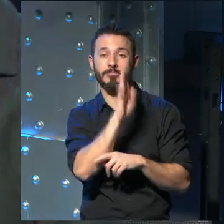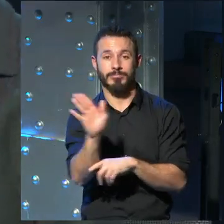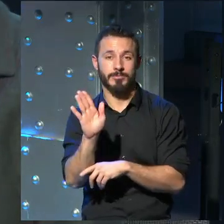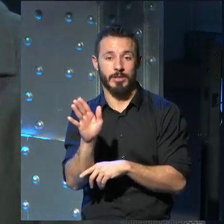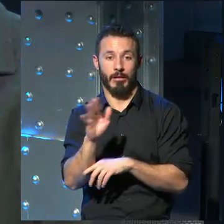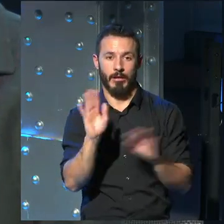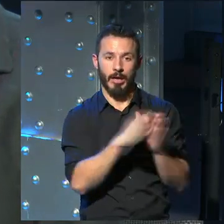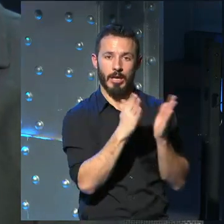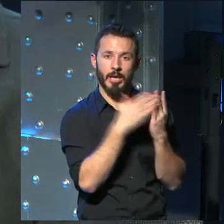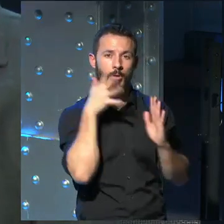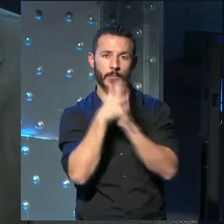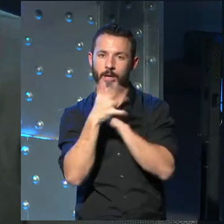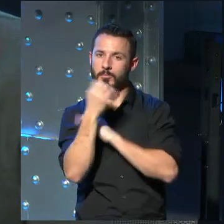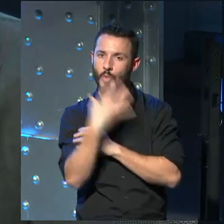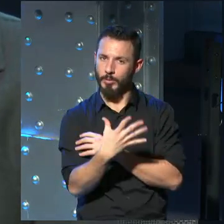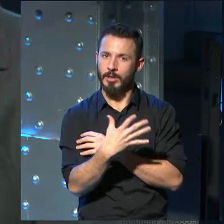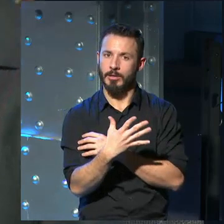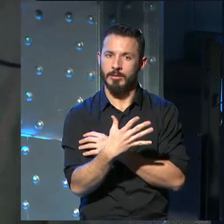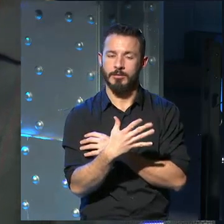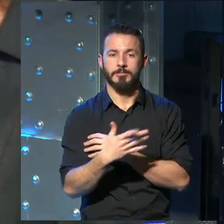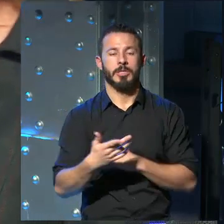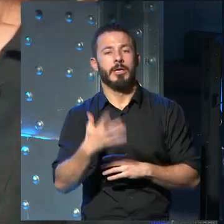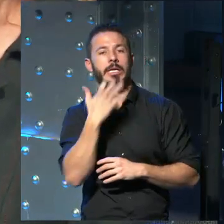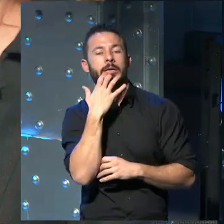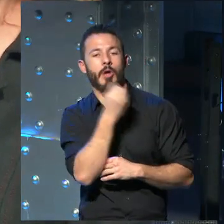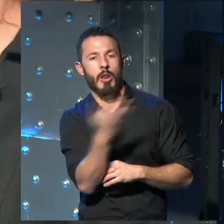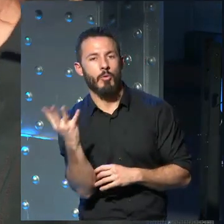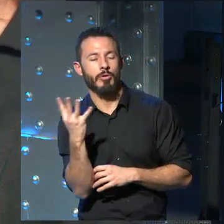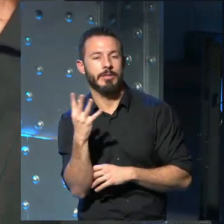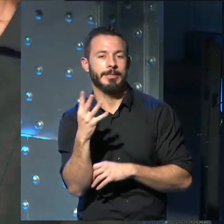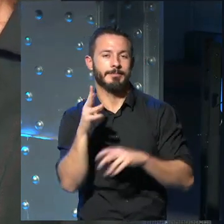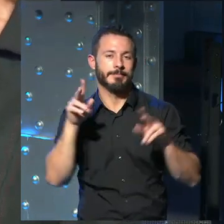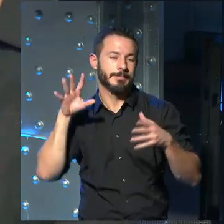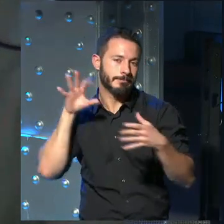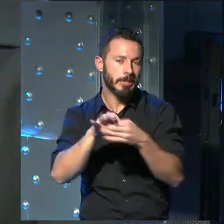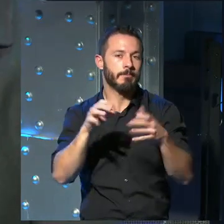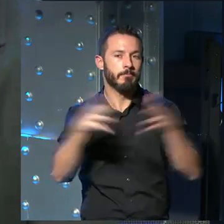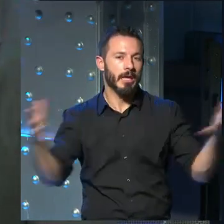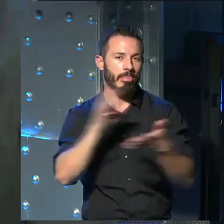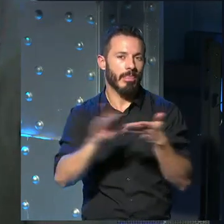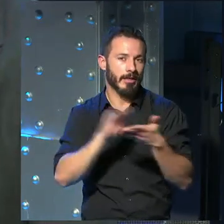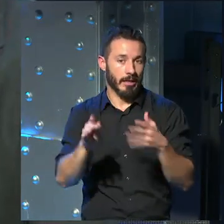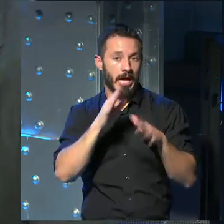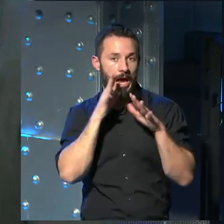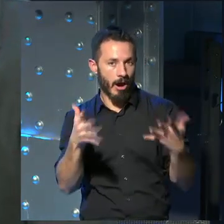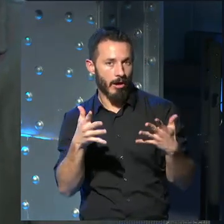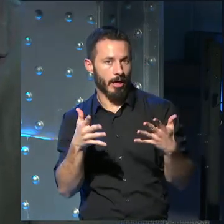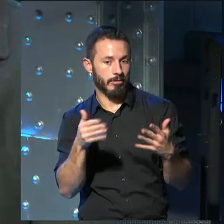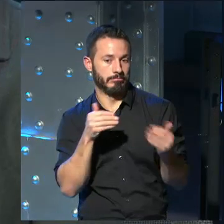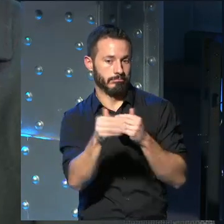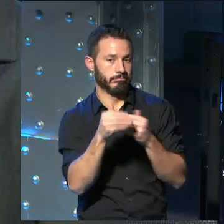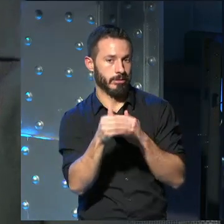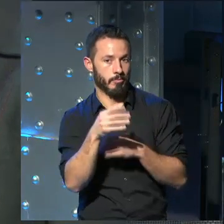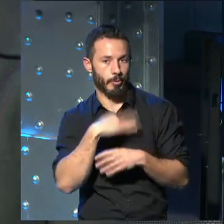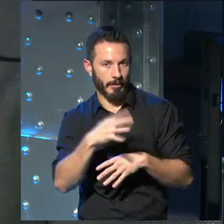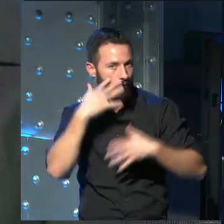muy bien en tu libro, los expones y presentas muy bien en tu libro, algunos de estos ejemplos de Big Data que ahora mismo quizás en fechas próximas puedan